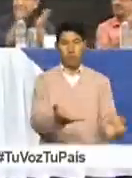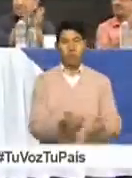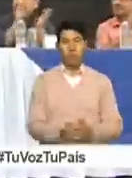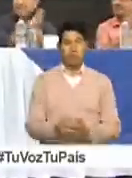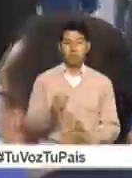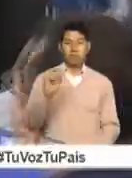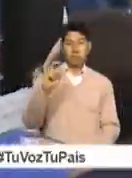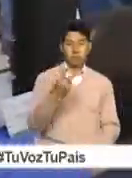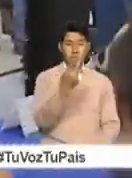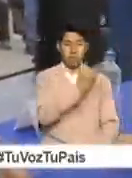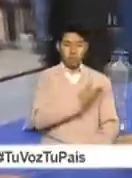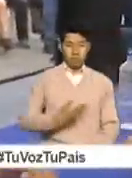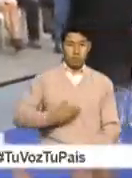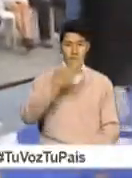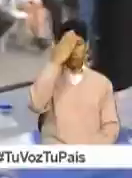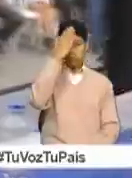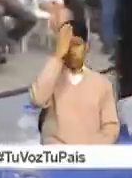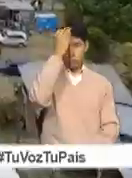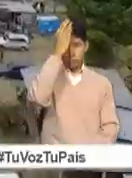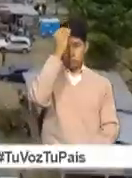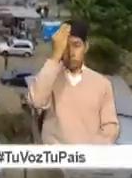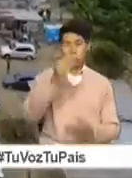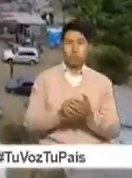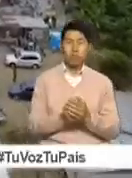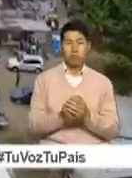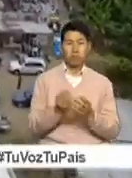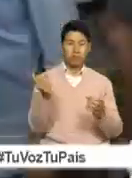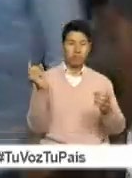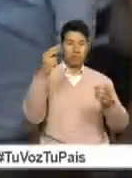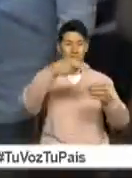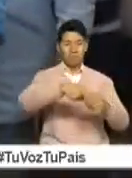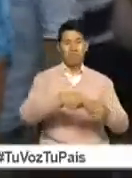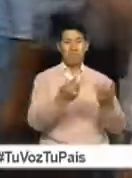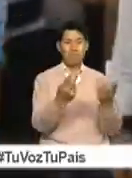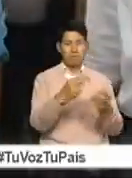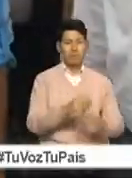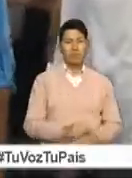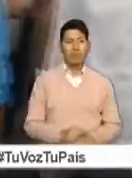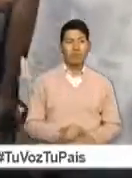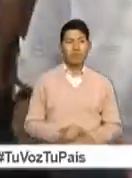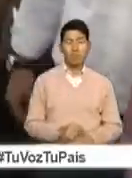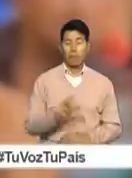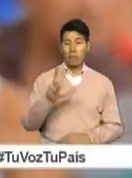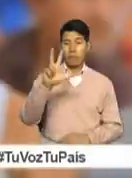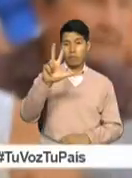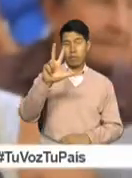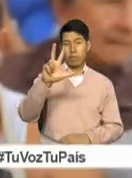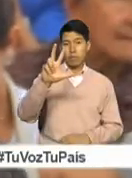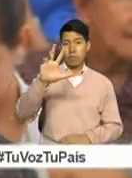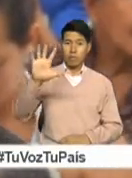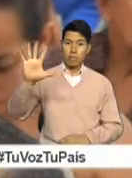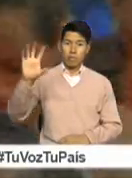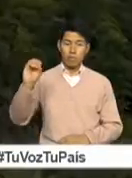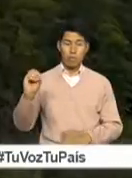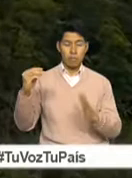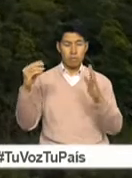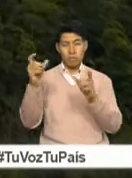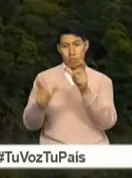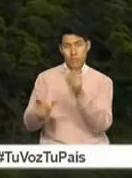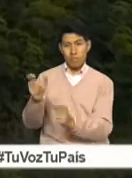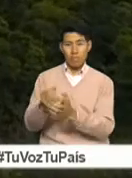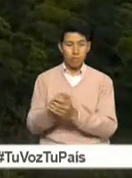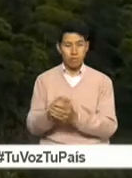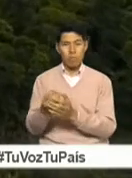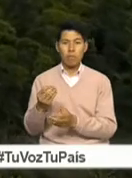de la república jorge glass participó en este evento alrededor de 3 mil 250 personas se benefician de la rehabilitada vía está